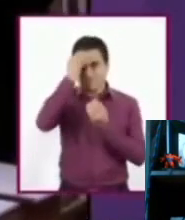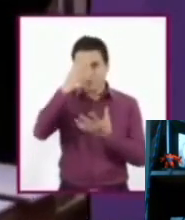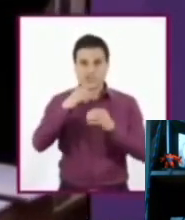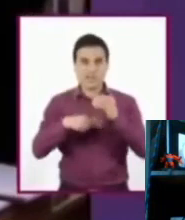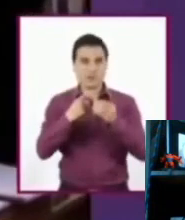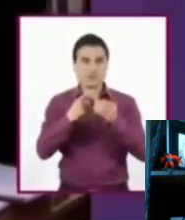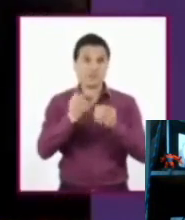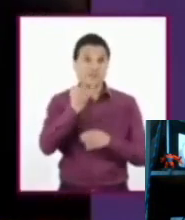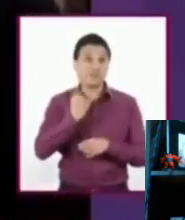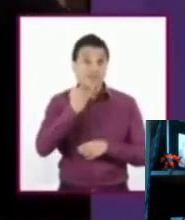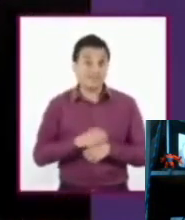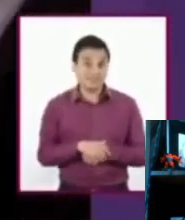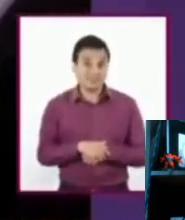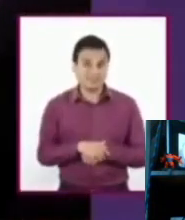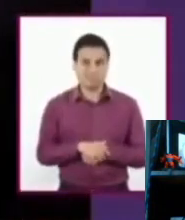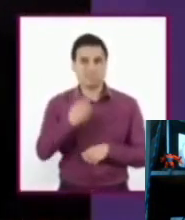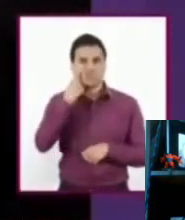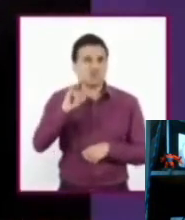pedro infante